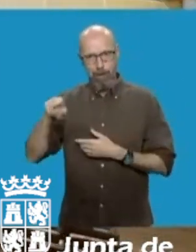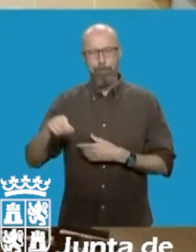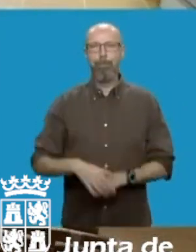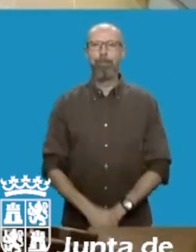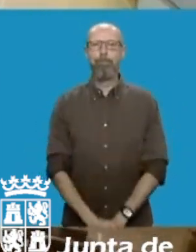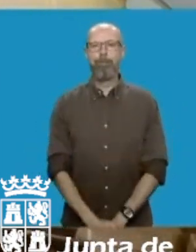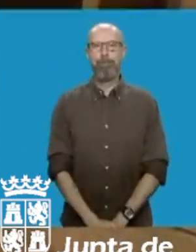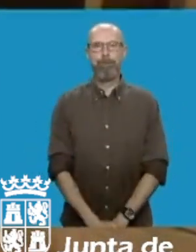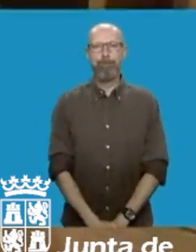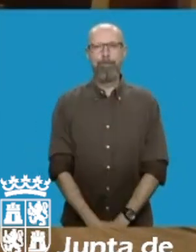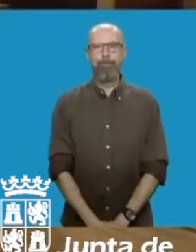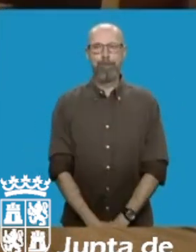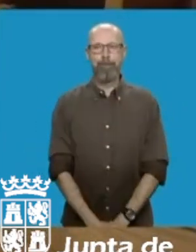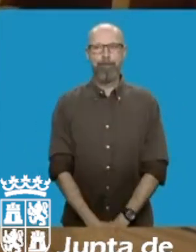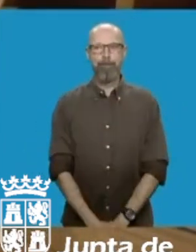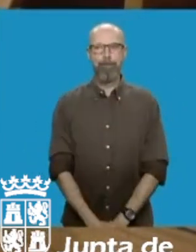Mangas.